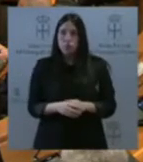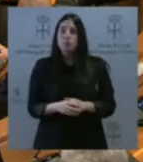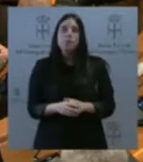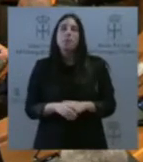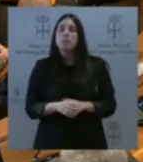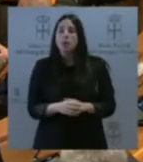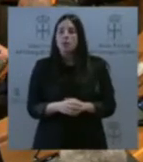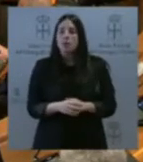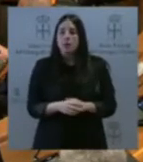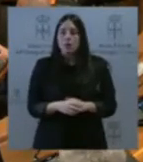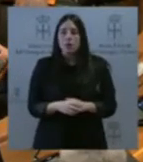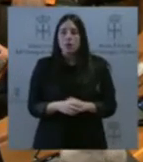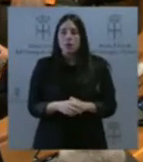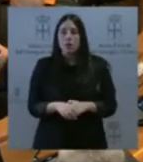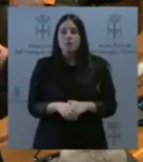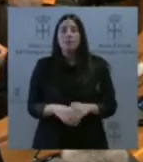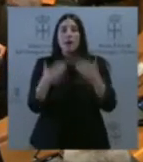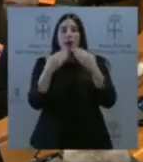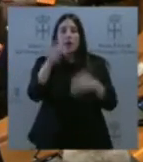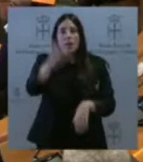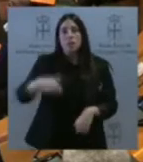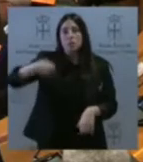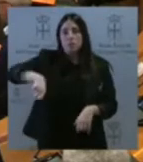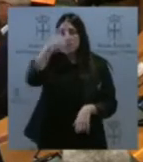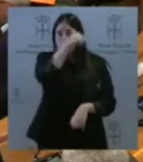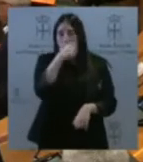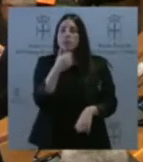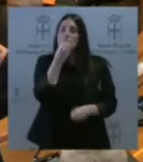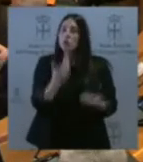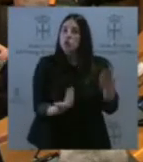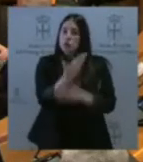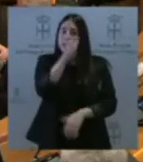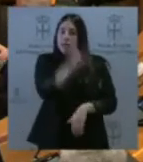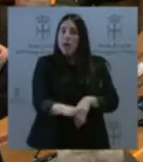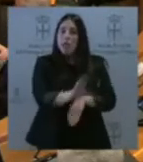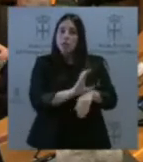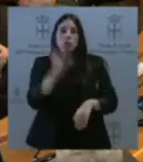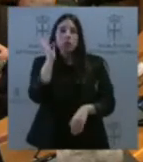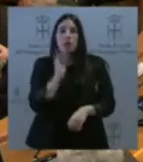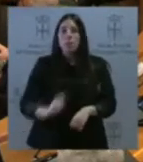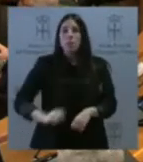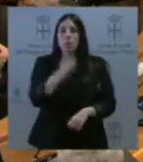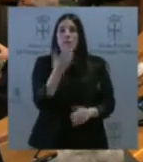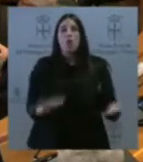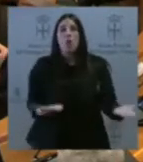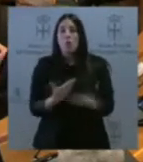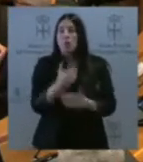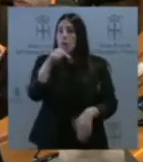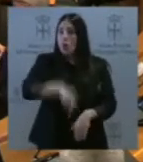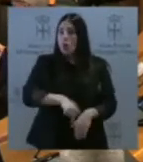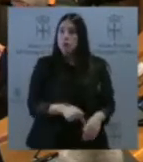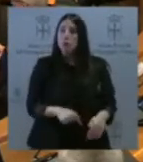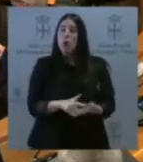Gracias, presidente. Buenos días, consejera. Lo primero que le pido es que hoy, en su conversación conmigo, tanto por